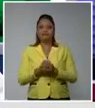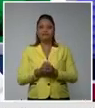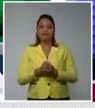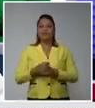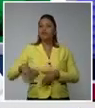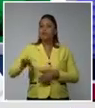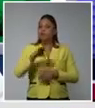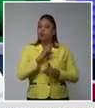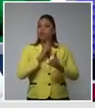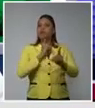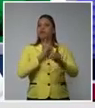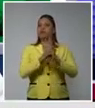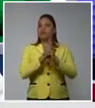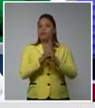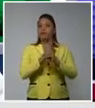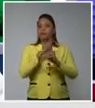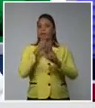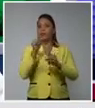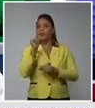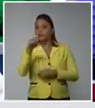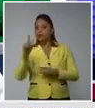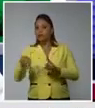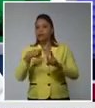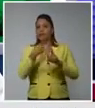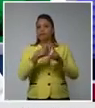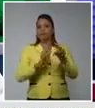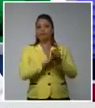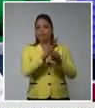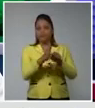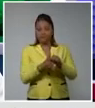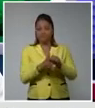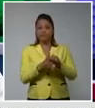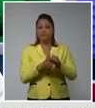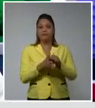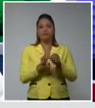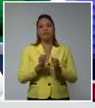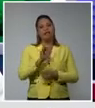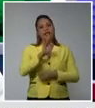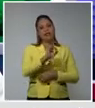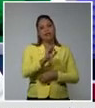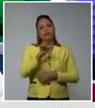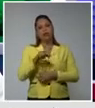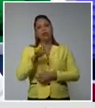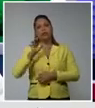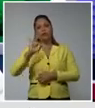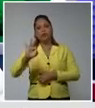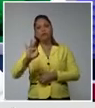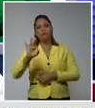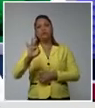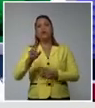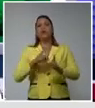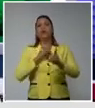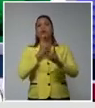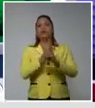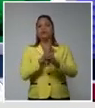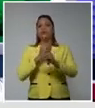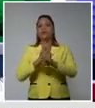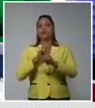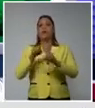contactos de casos confirmados, promediando 7,8 contactos por cada